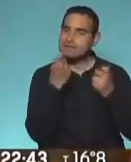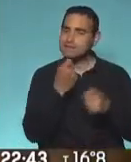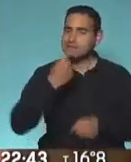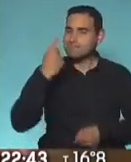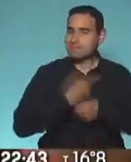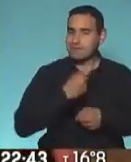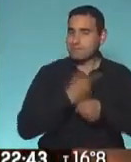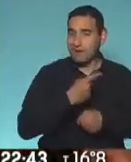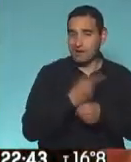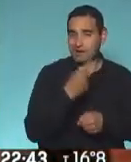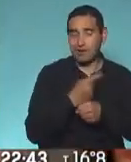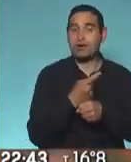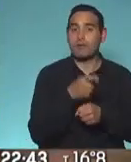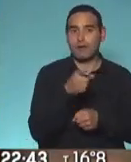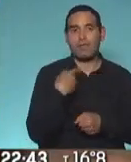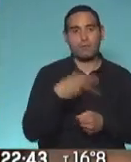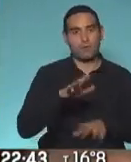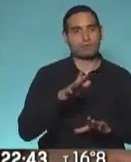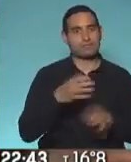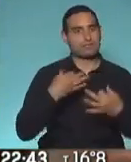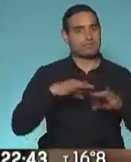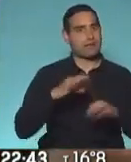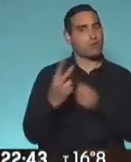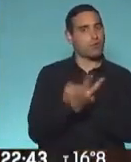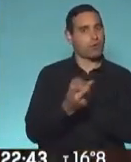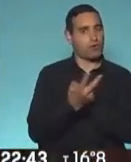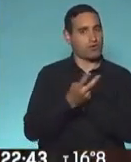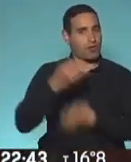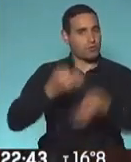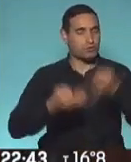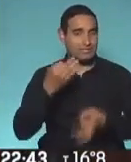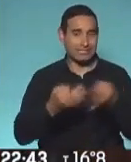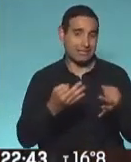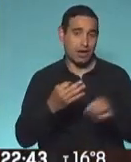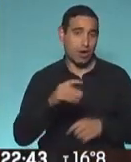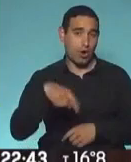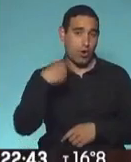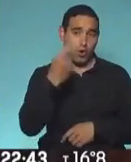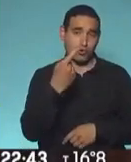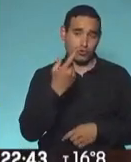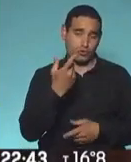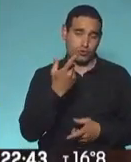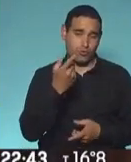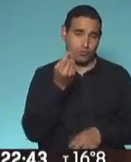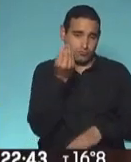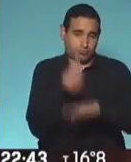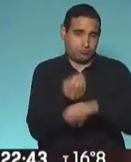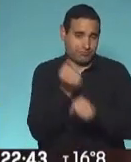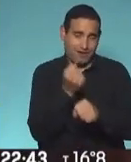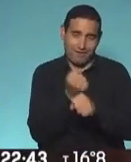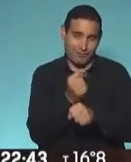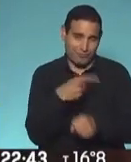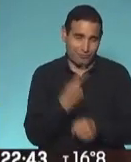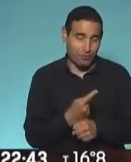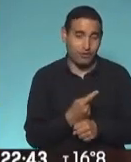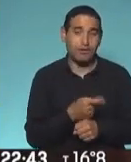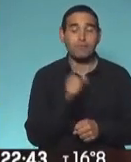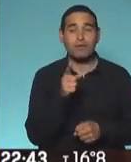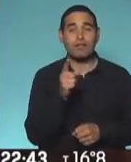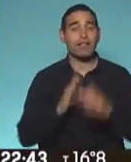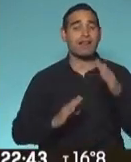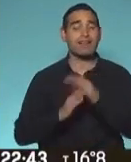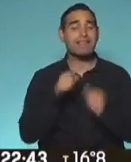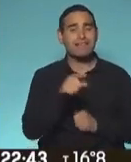primero para obtener inmunidad judicial, algo que no lograría en cualquier otro puesto del gabinete. De hecho, el líder del Likud